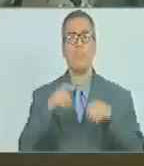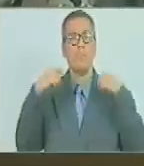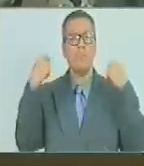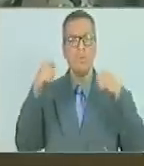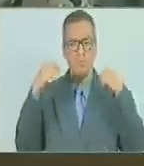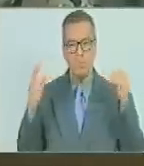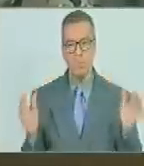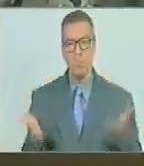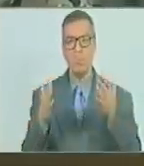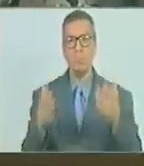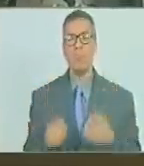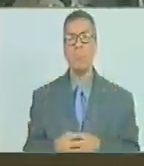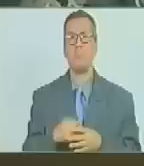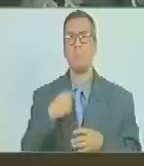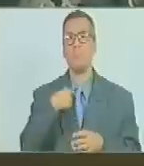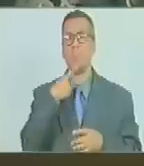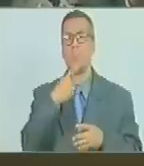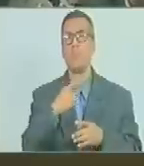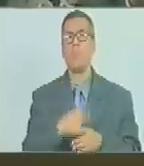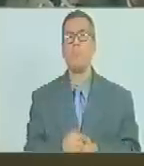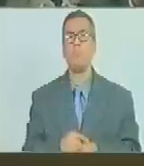Auspiciaron, motivaron,